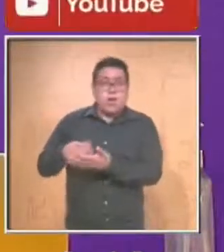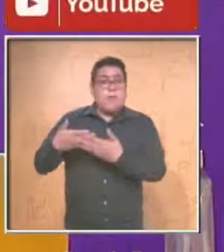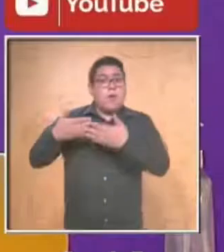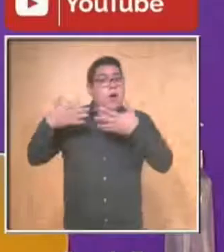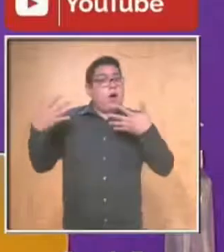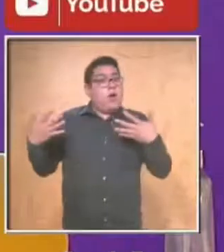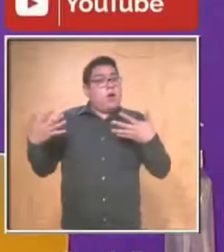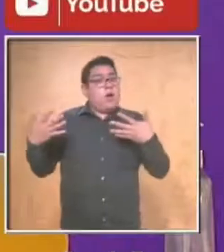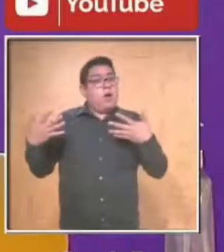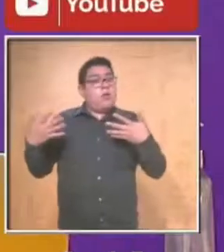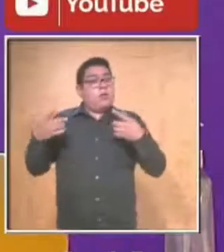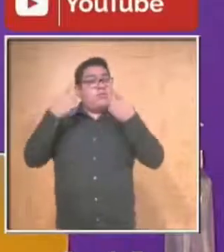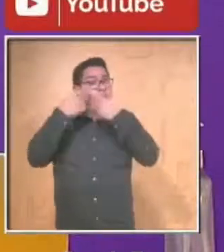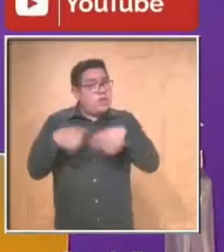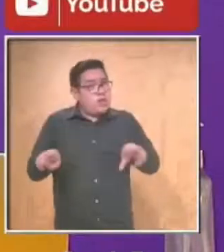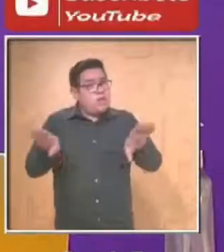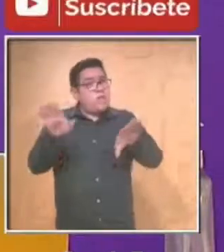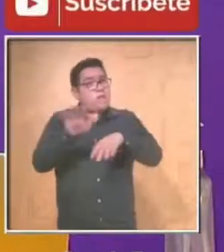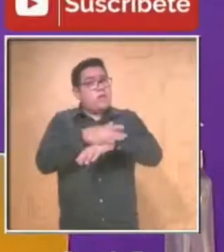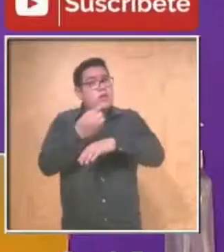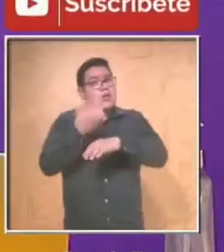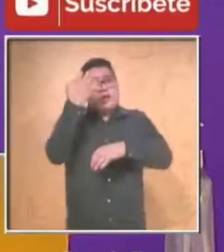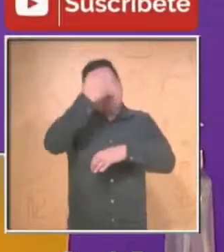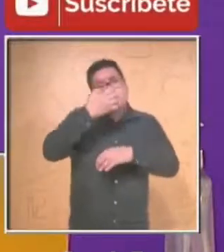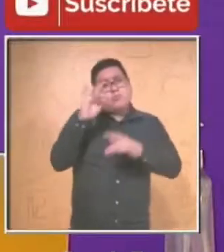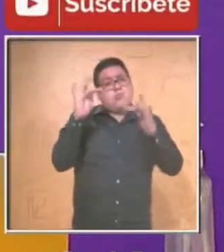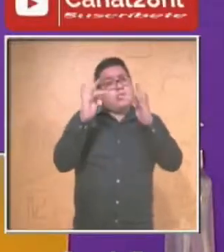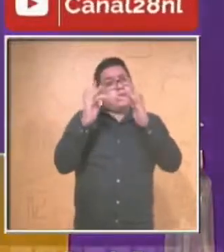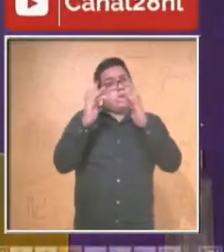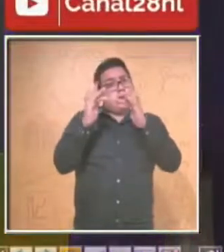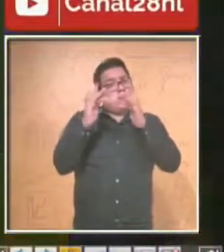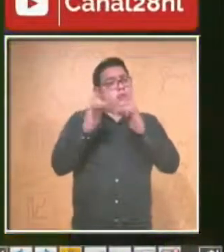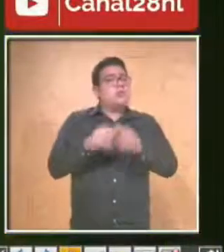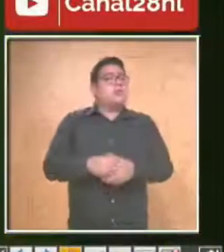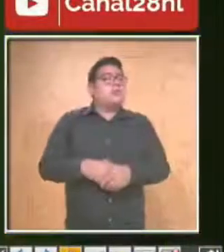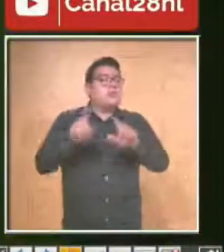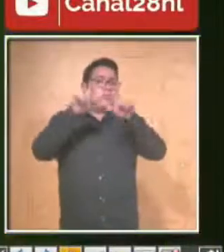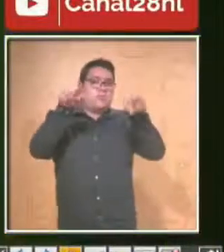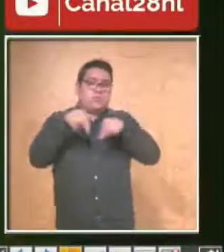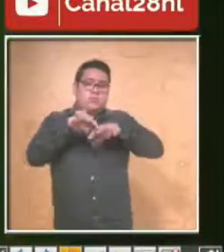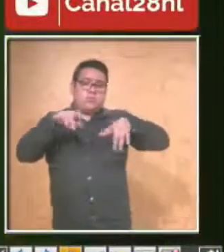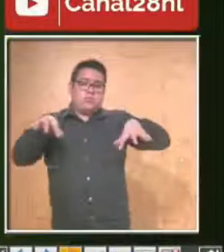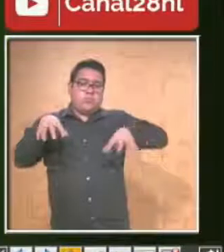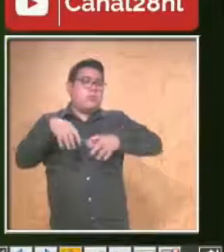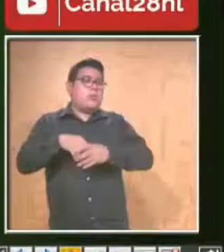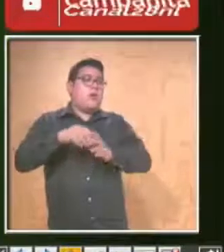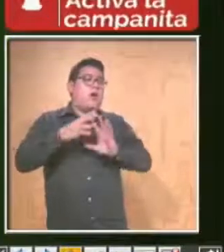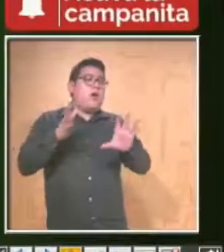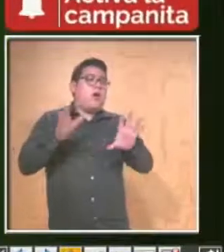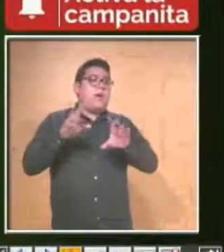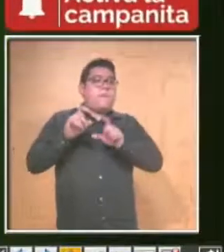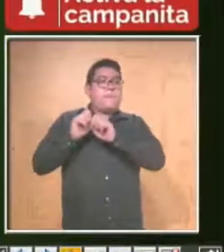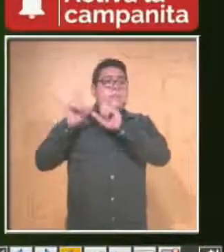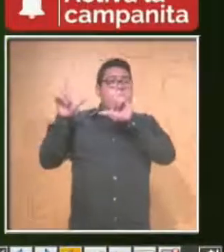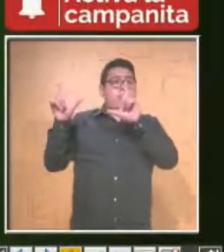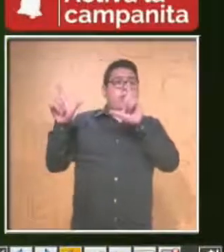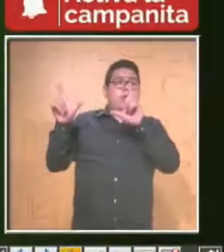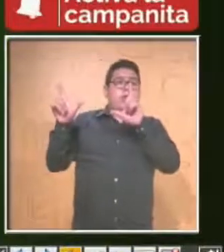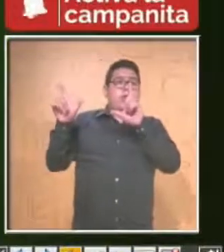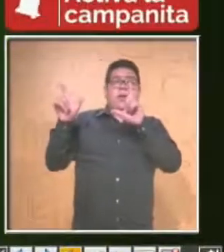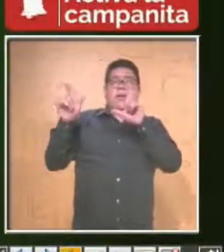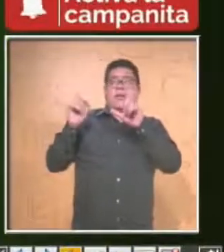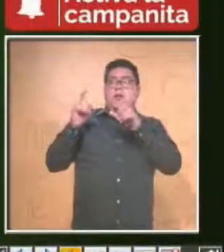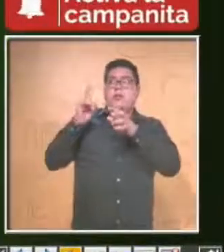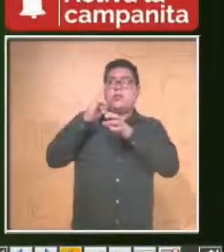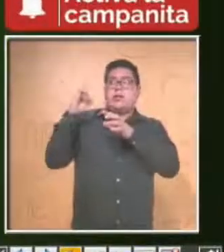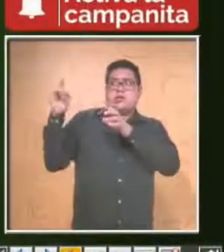de la forma en que se va a presentar. En pantalla va a aparecer un código que quiero que veas a la derecha en la parte superior.